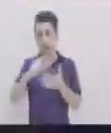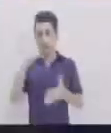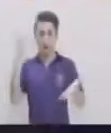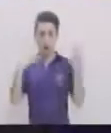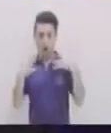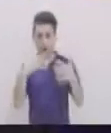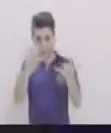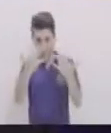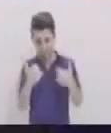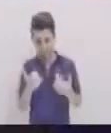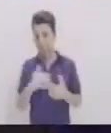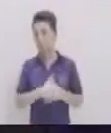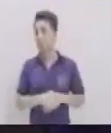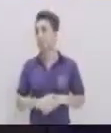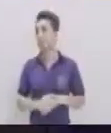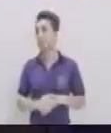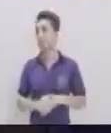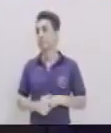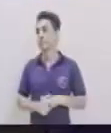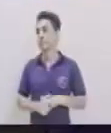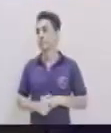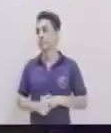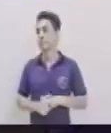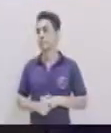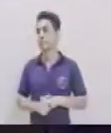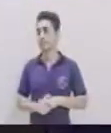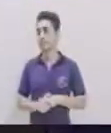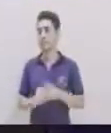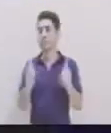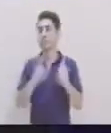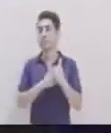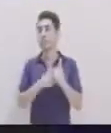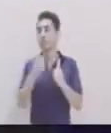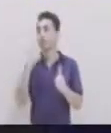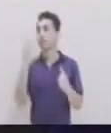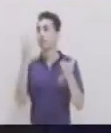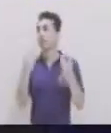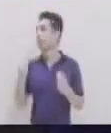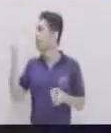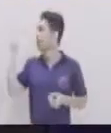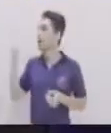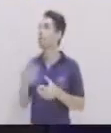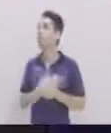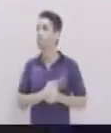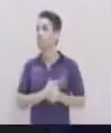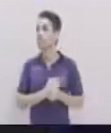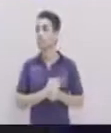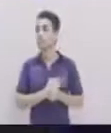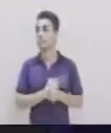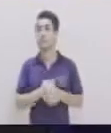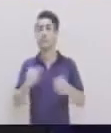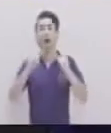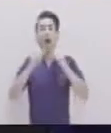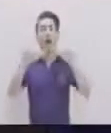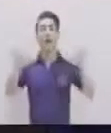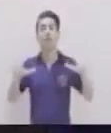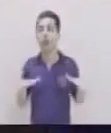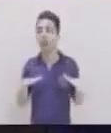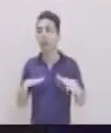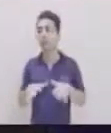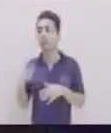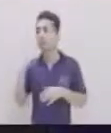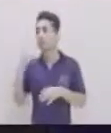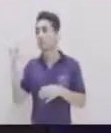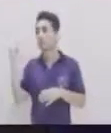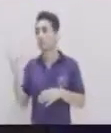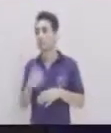mano tus crayones de color, ¿sí? Entonces, primero vamos a contar la cantidad que hay de animales,